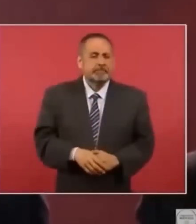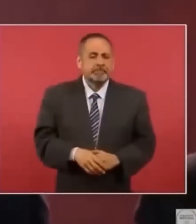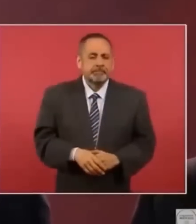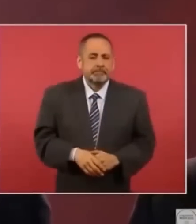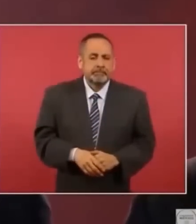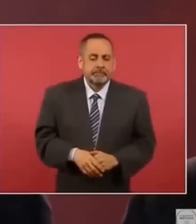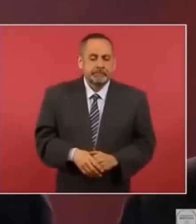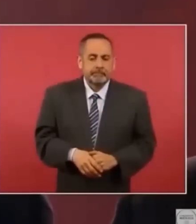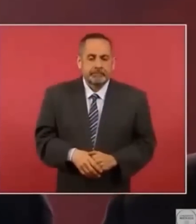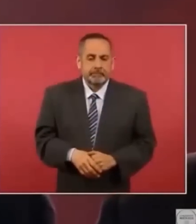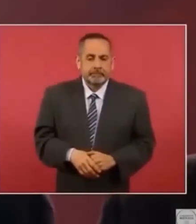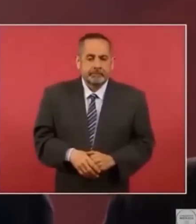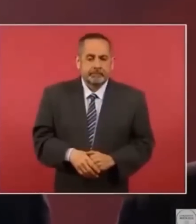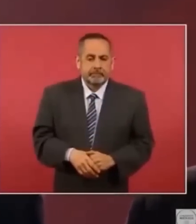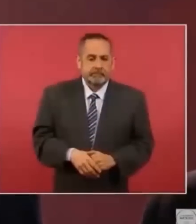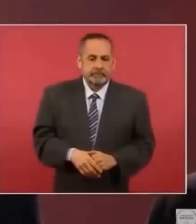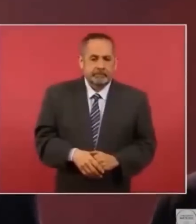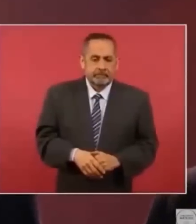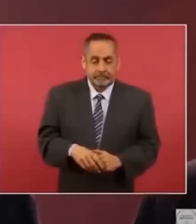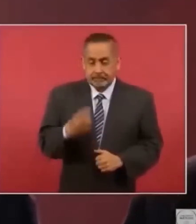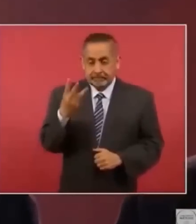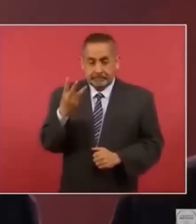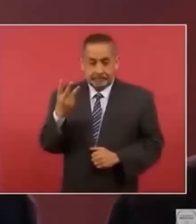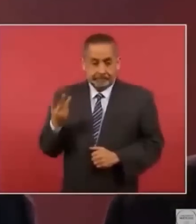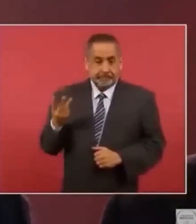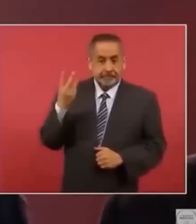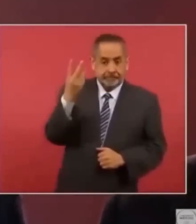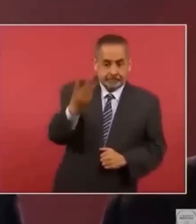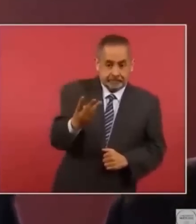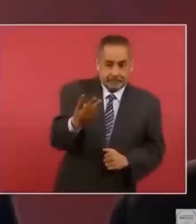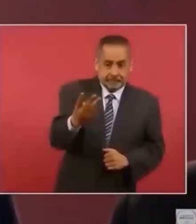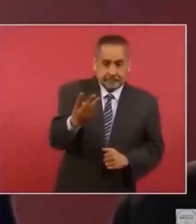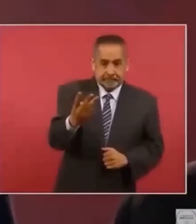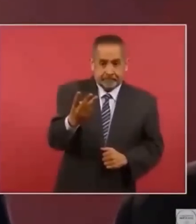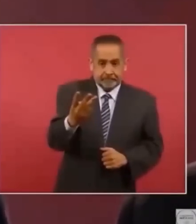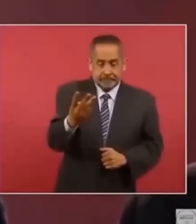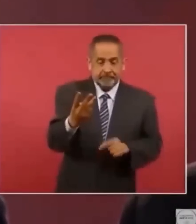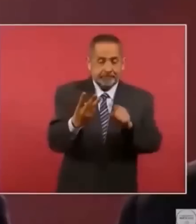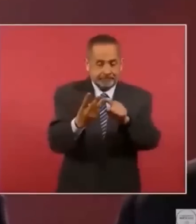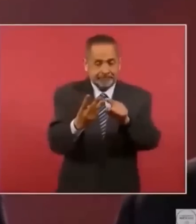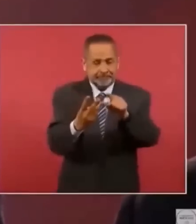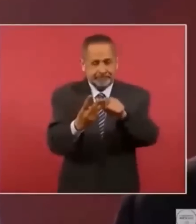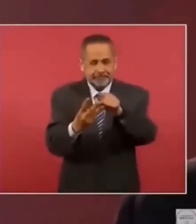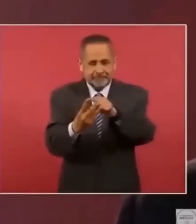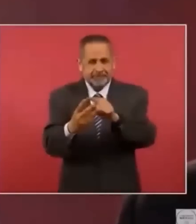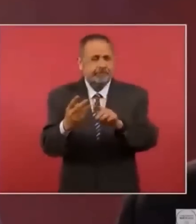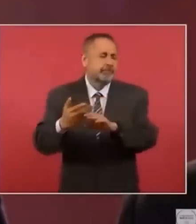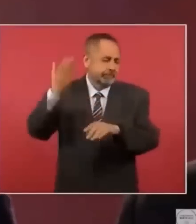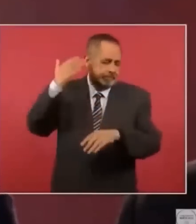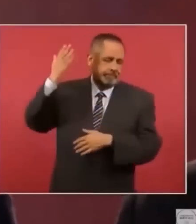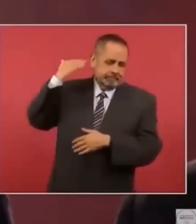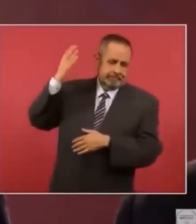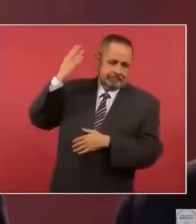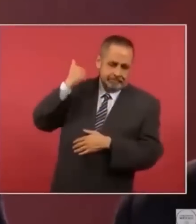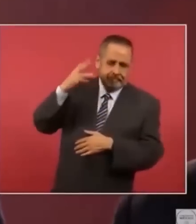porque esa terna ya llevaba, así era antes,